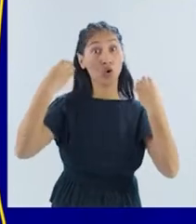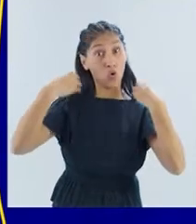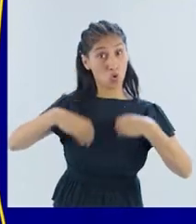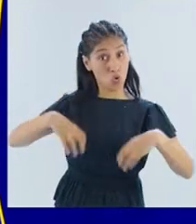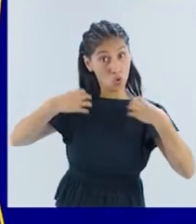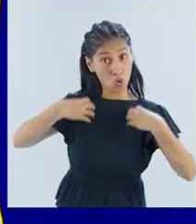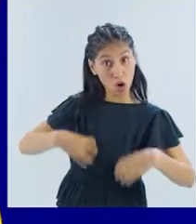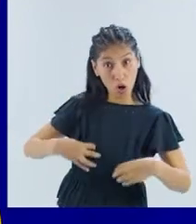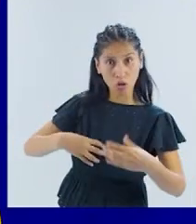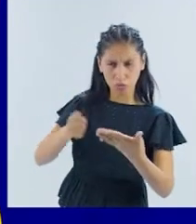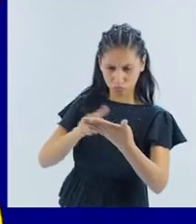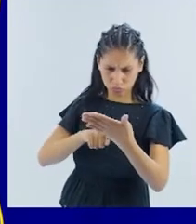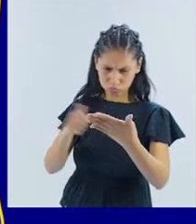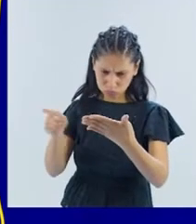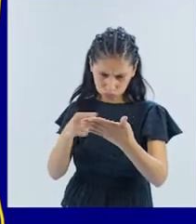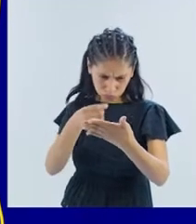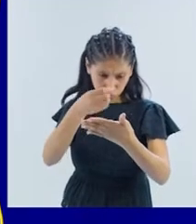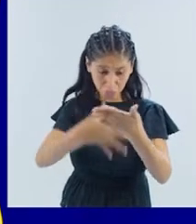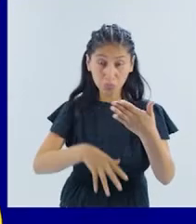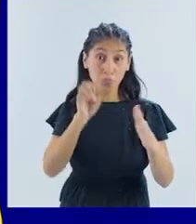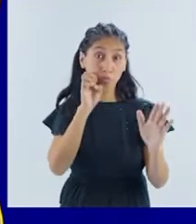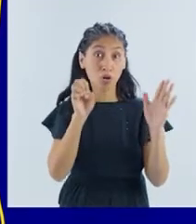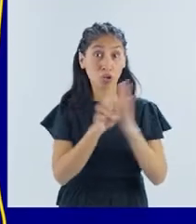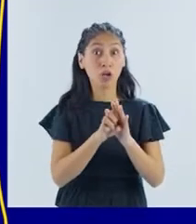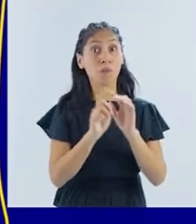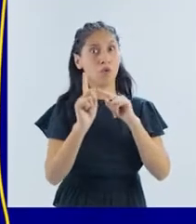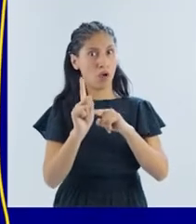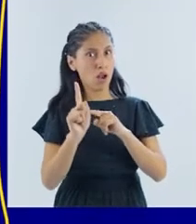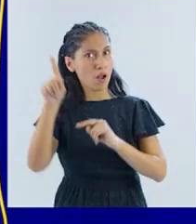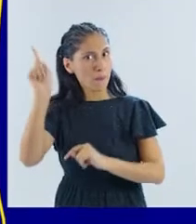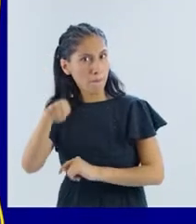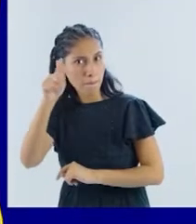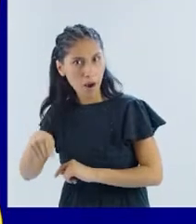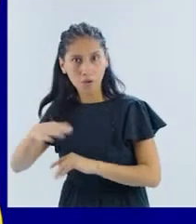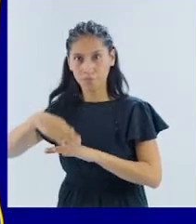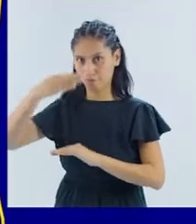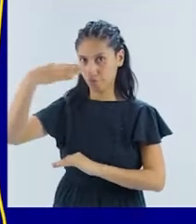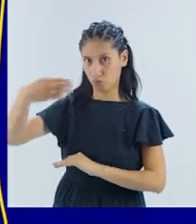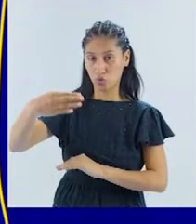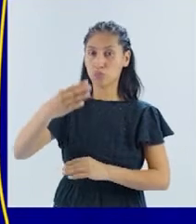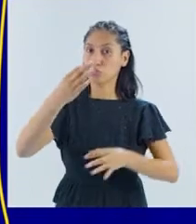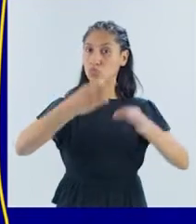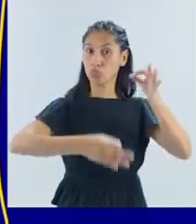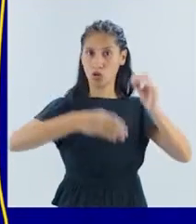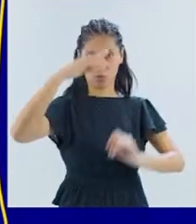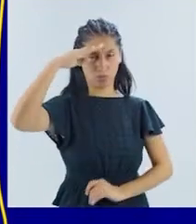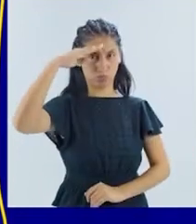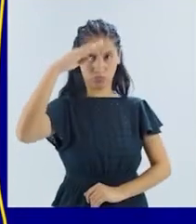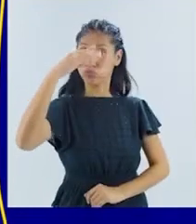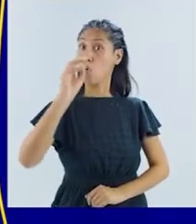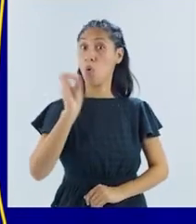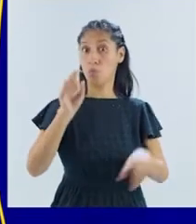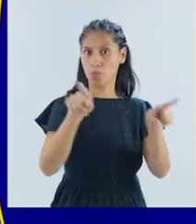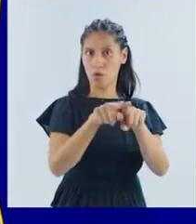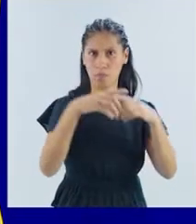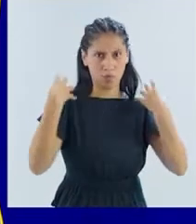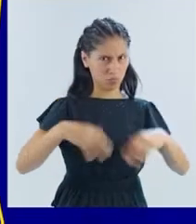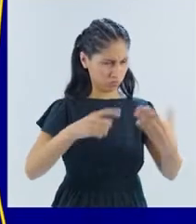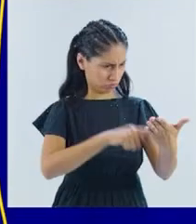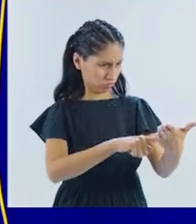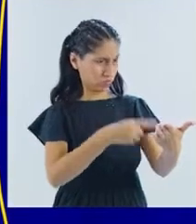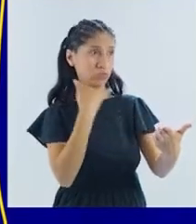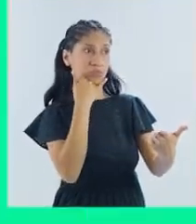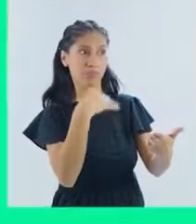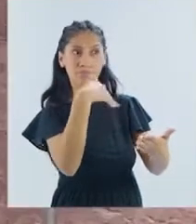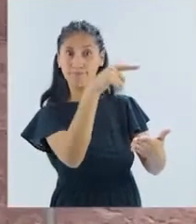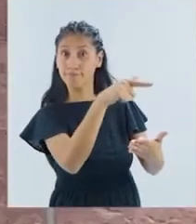notarios. Ejemplos de este tipo de textos son sentencias, declaraciones, apelaciones, notificaciones judiciales,